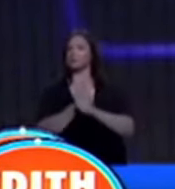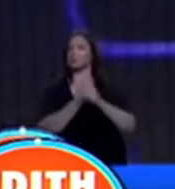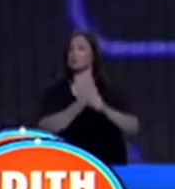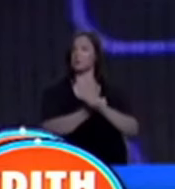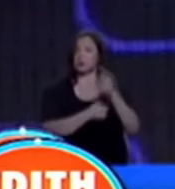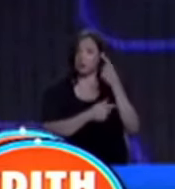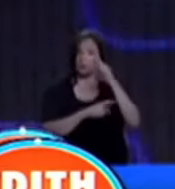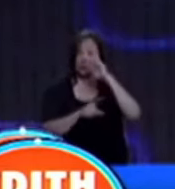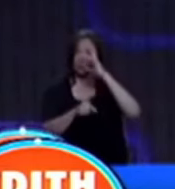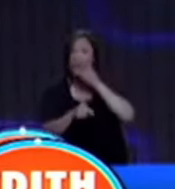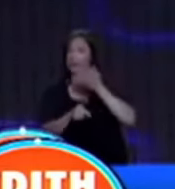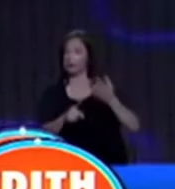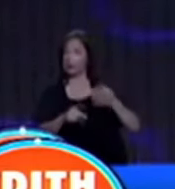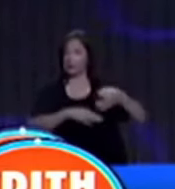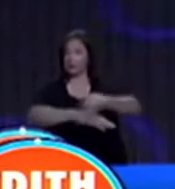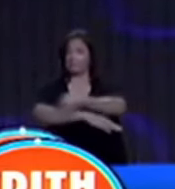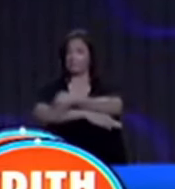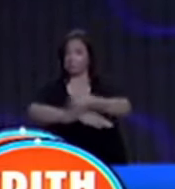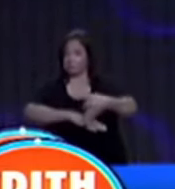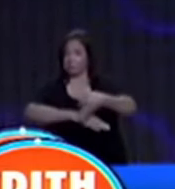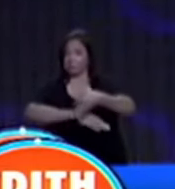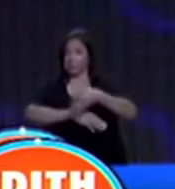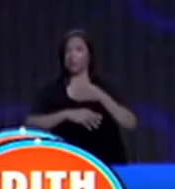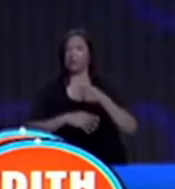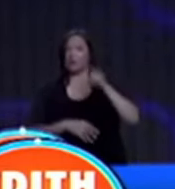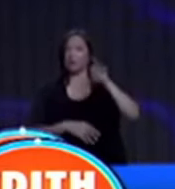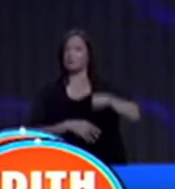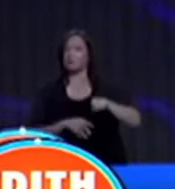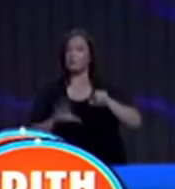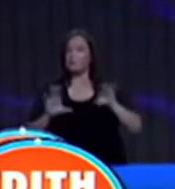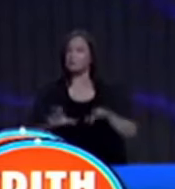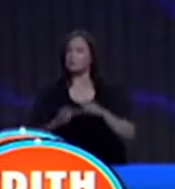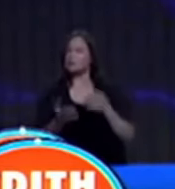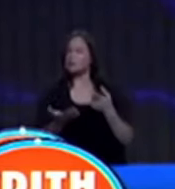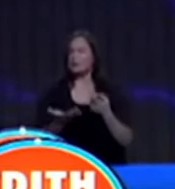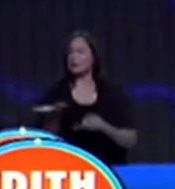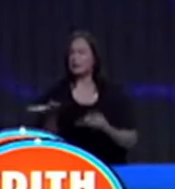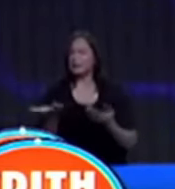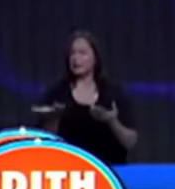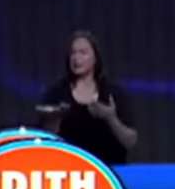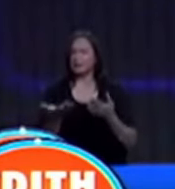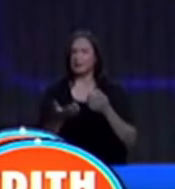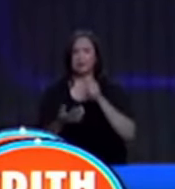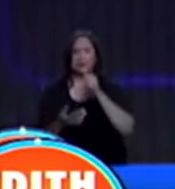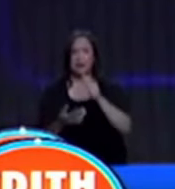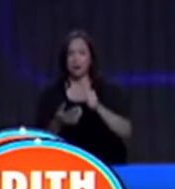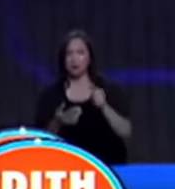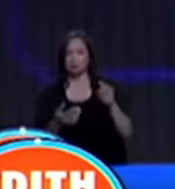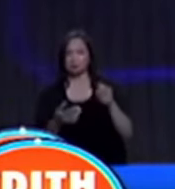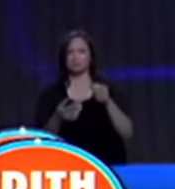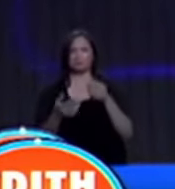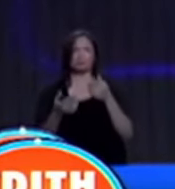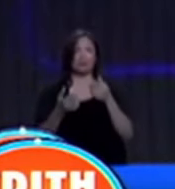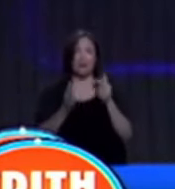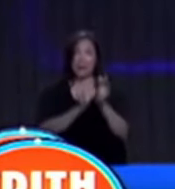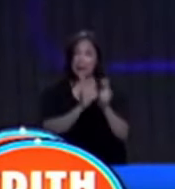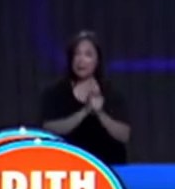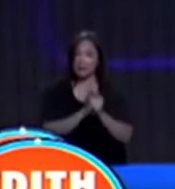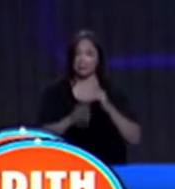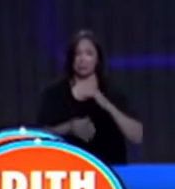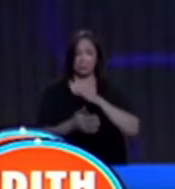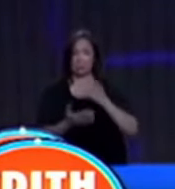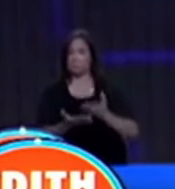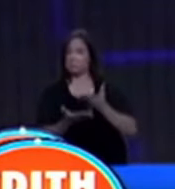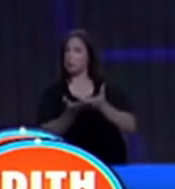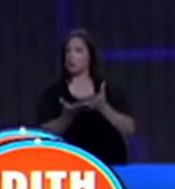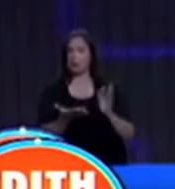echó para atrás todo un proceso que empezaba a dar una mejor condición y a regularizar la situación